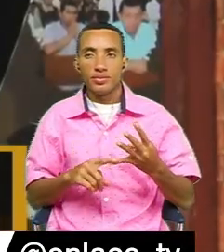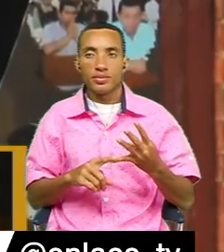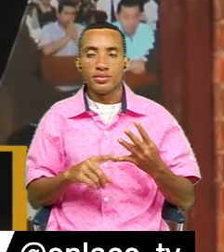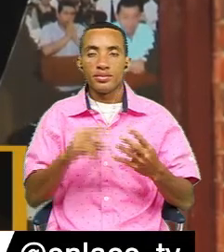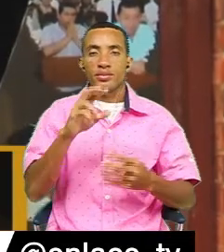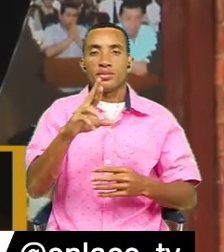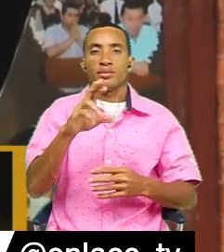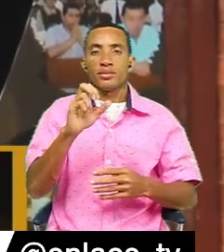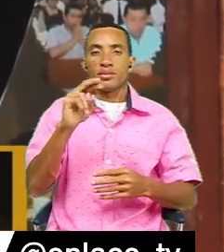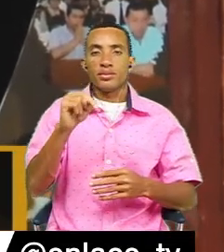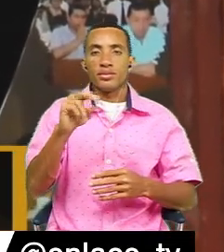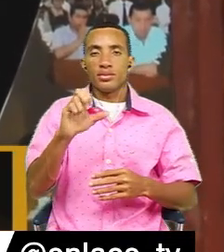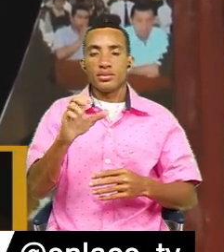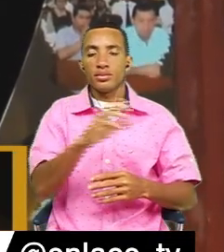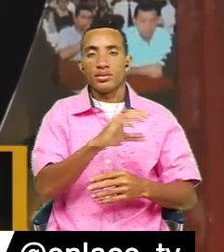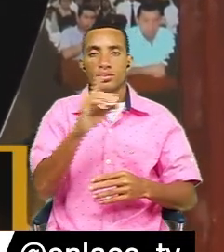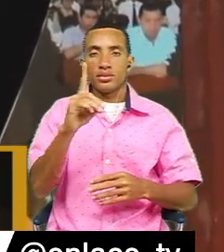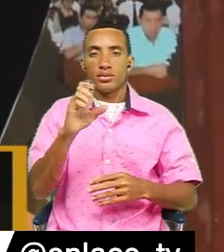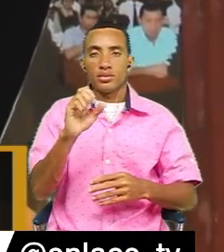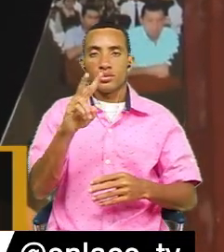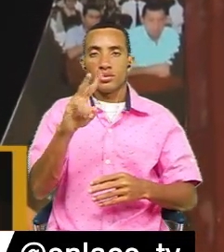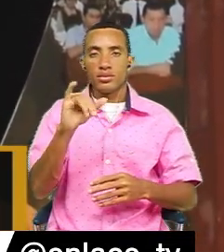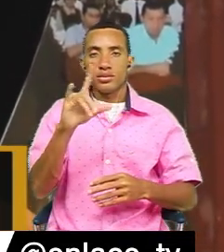René Dávila, que nos hizo